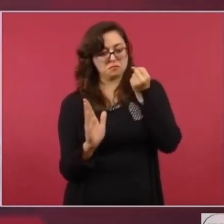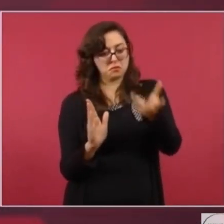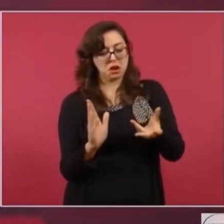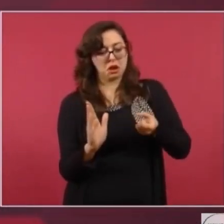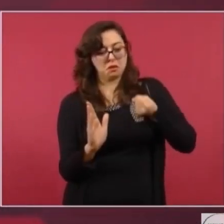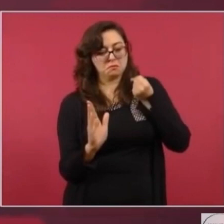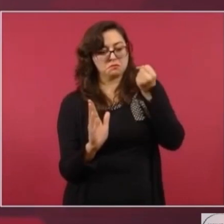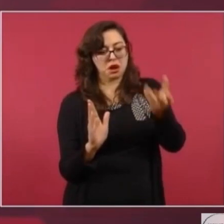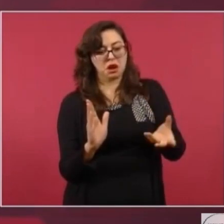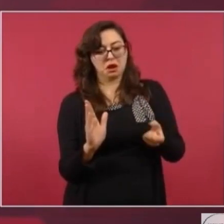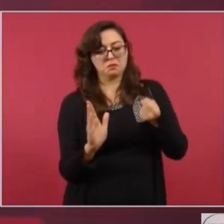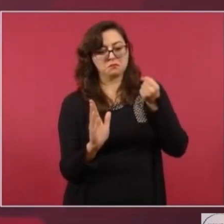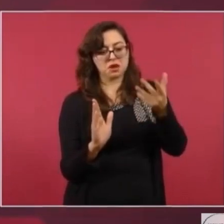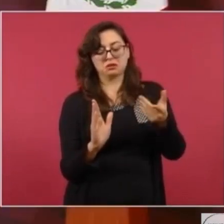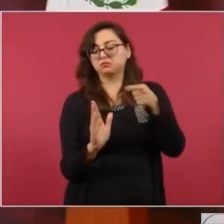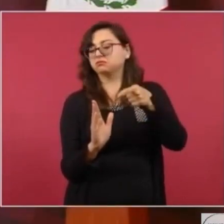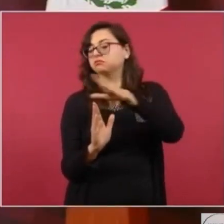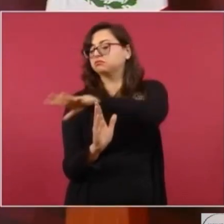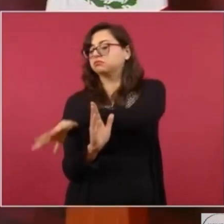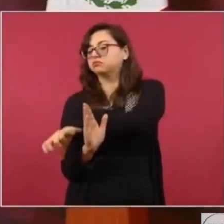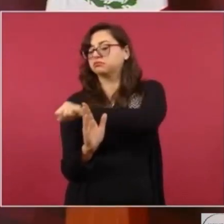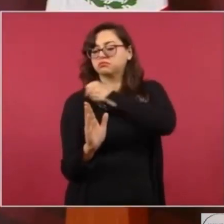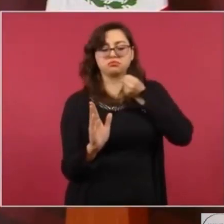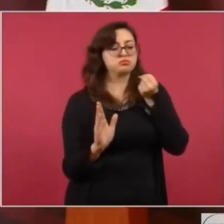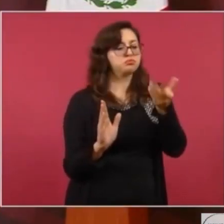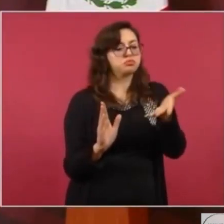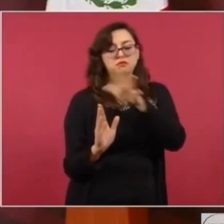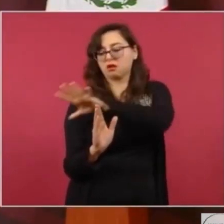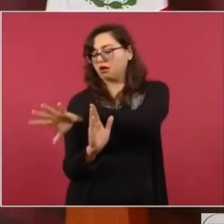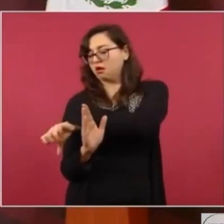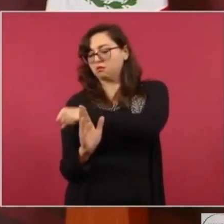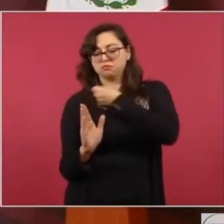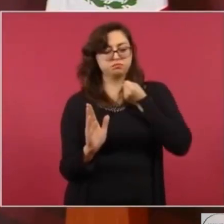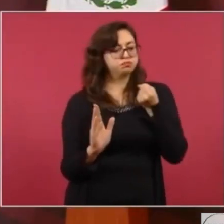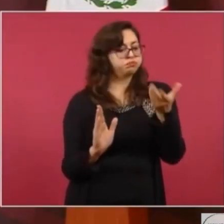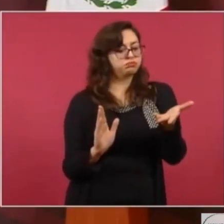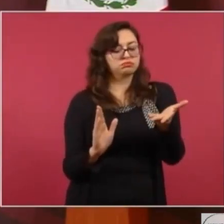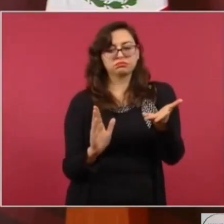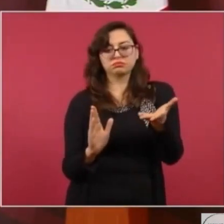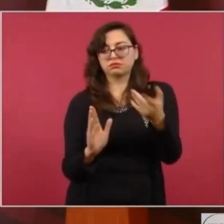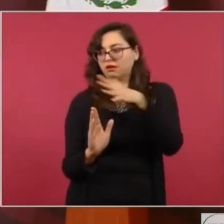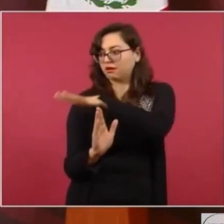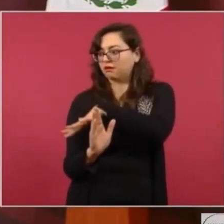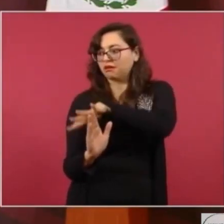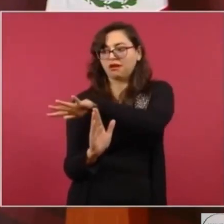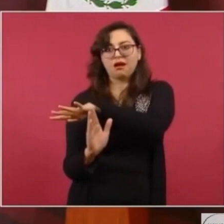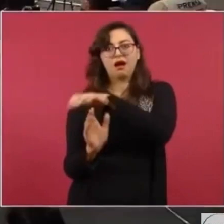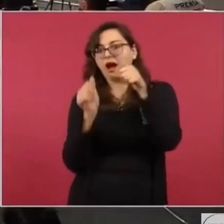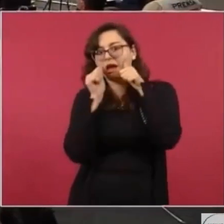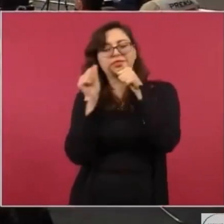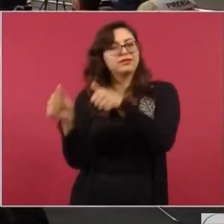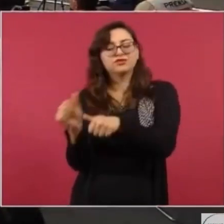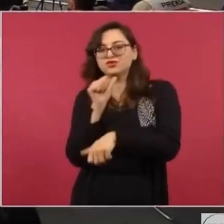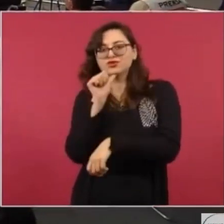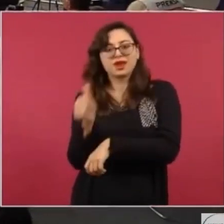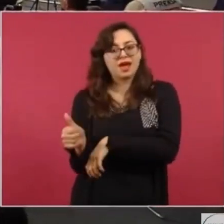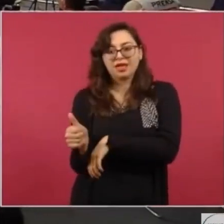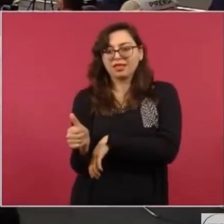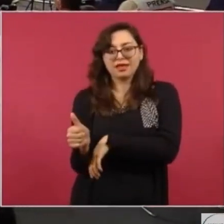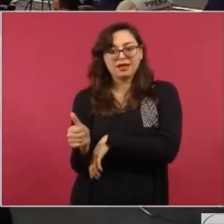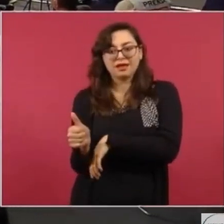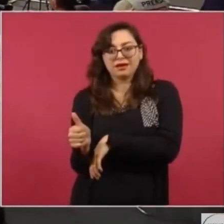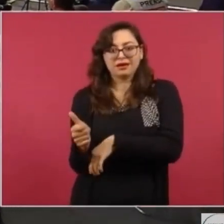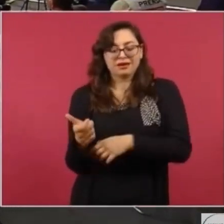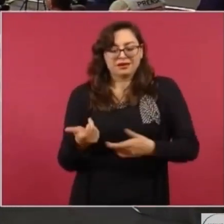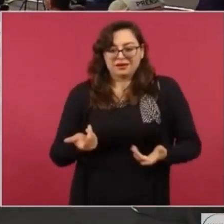de que no se atendiera el sur-sureste. Además, con todo el potencial